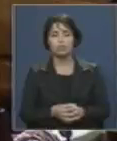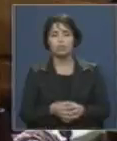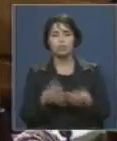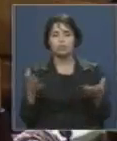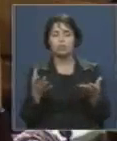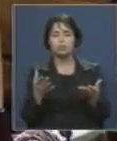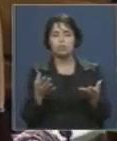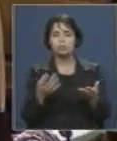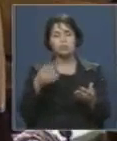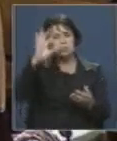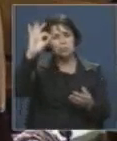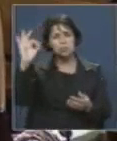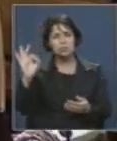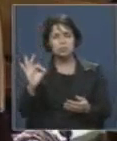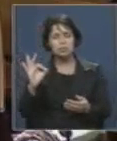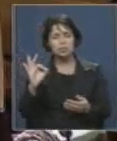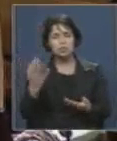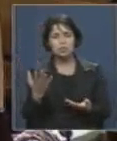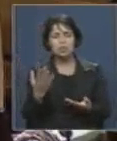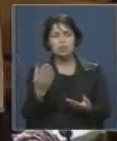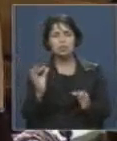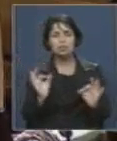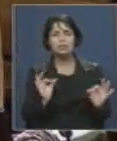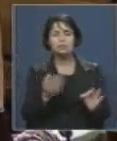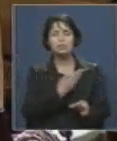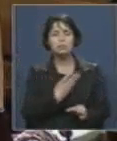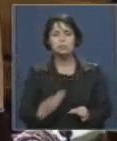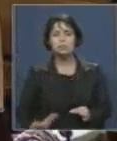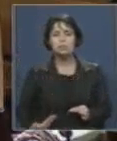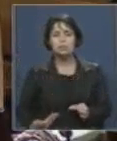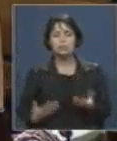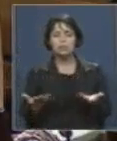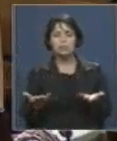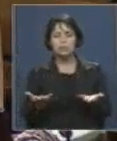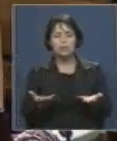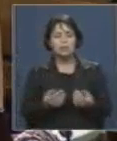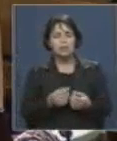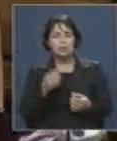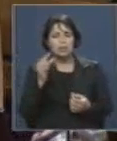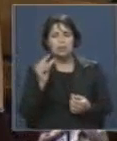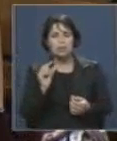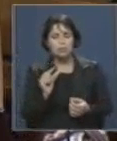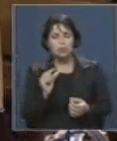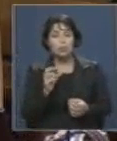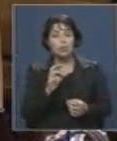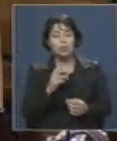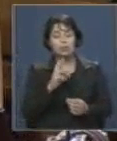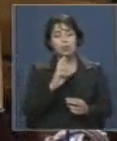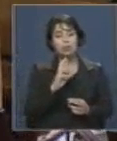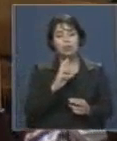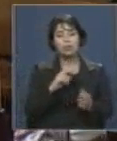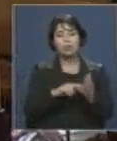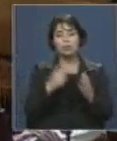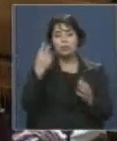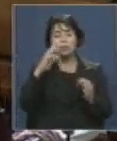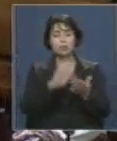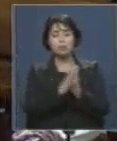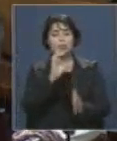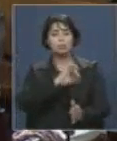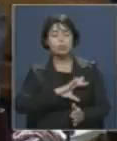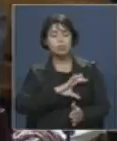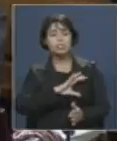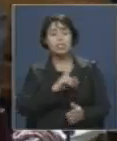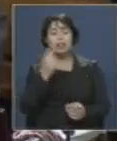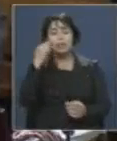Como si esas cifras, señora Presidenta, fueran poco y resolvieran el problema, Chile se enteró con sorpresa el pasado